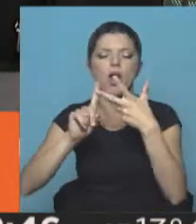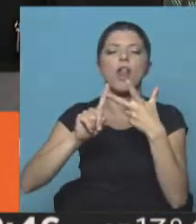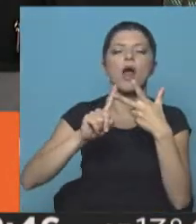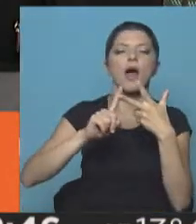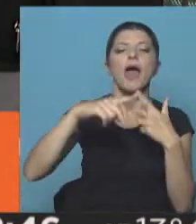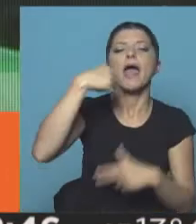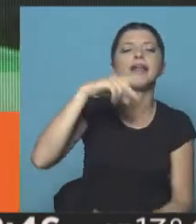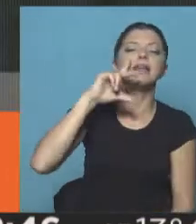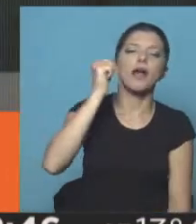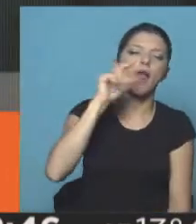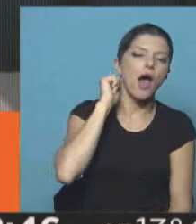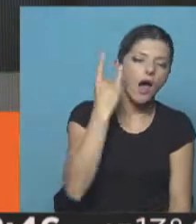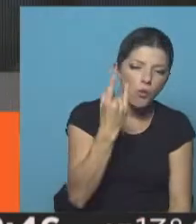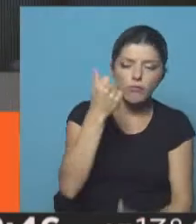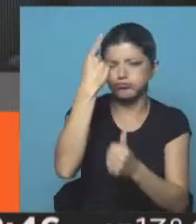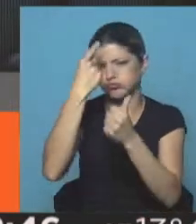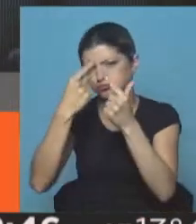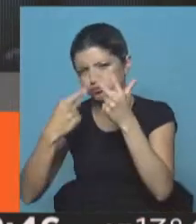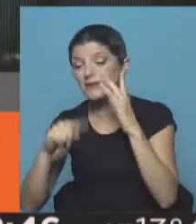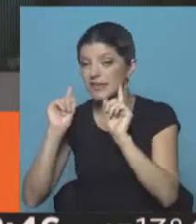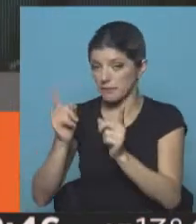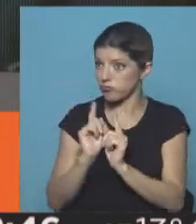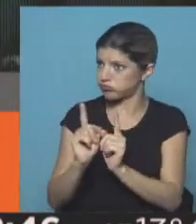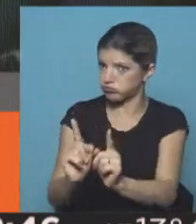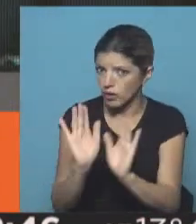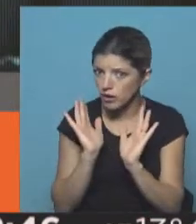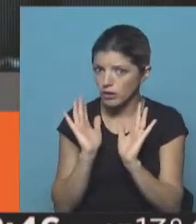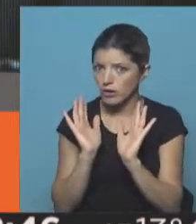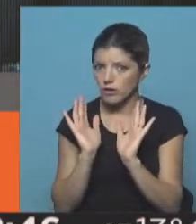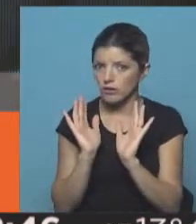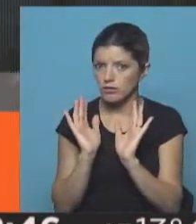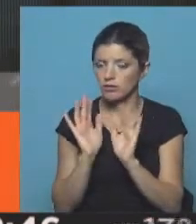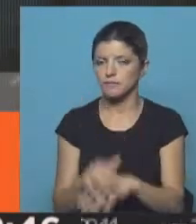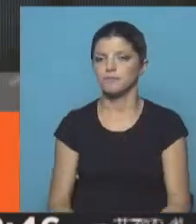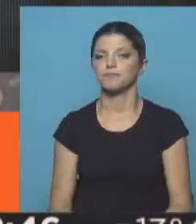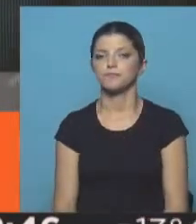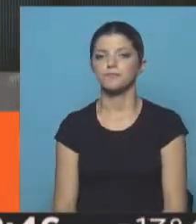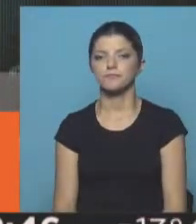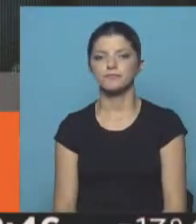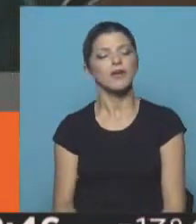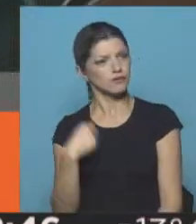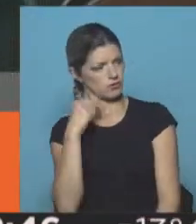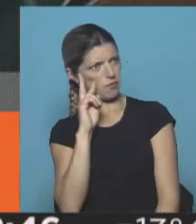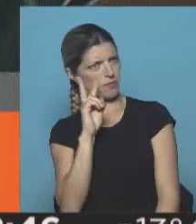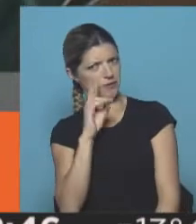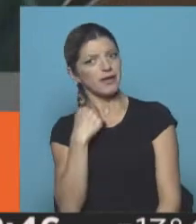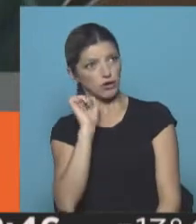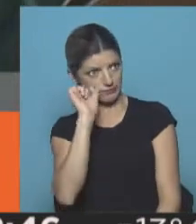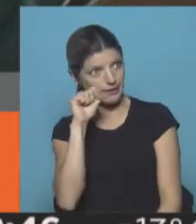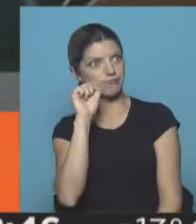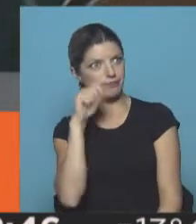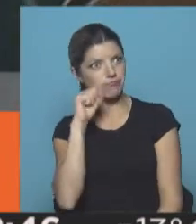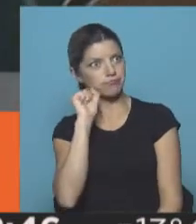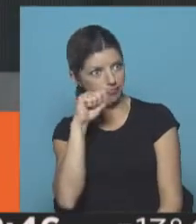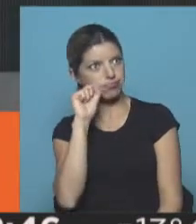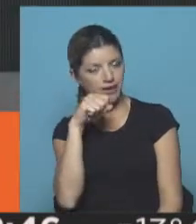Nicaragua, etcétera, se mantienen en pie. Cuba también, digamos, ¿no? Entonces, ¿cómo ha habido un ciclo más largo? Yo te miro y te digo, sí, pero va a ser